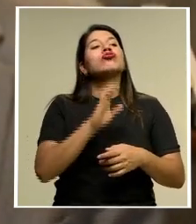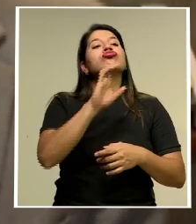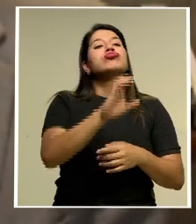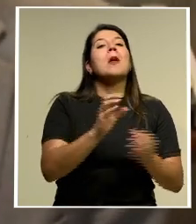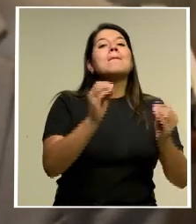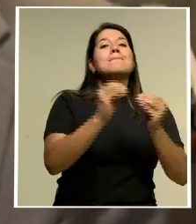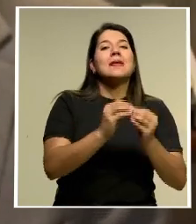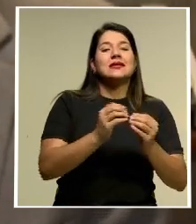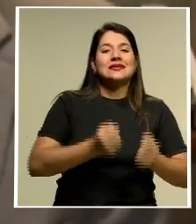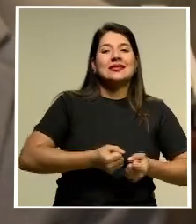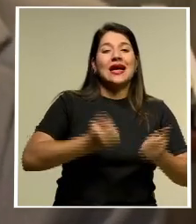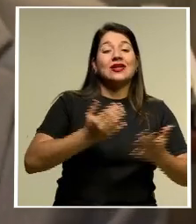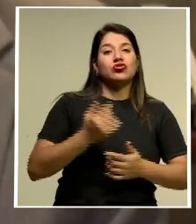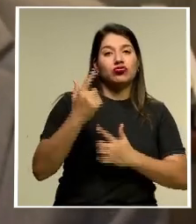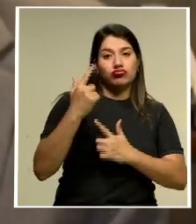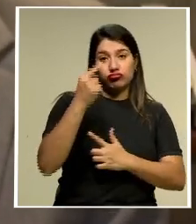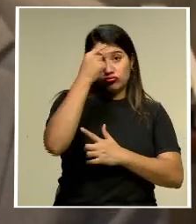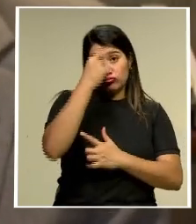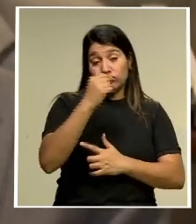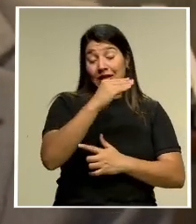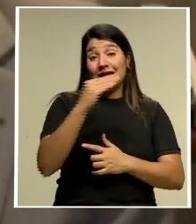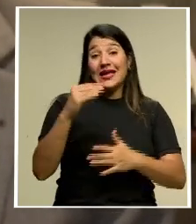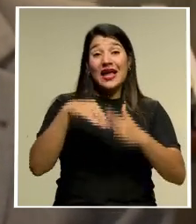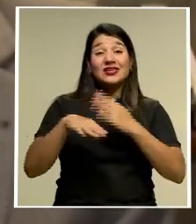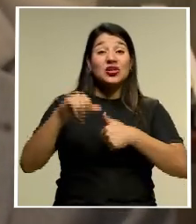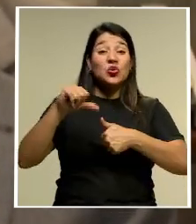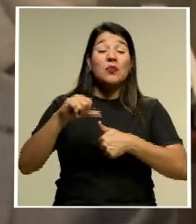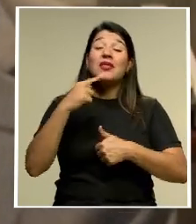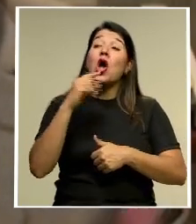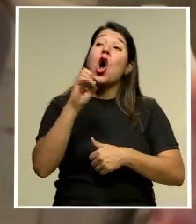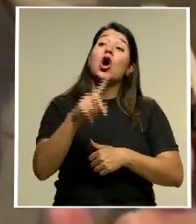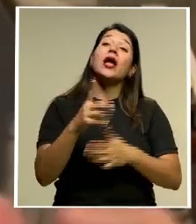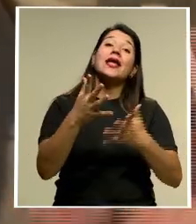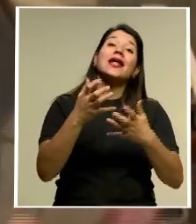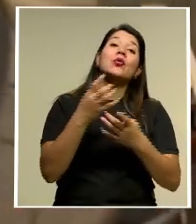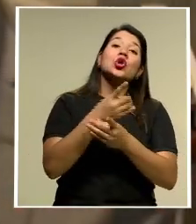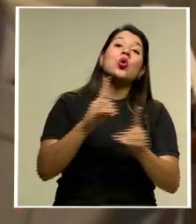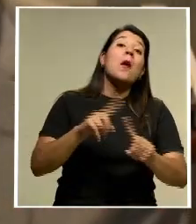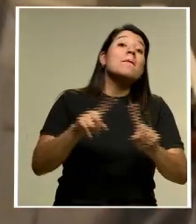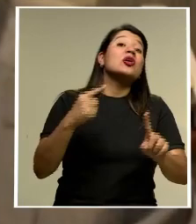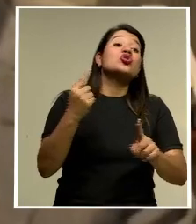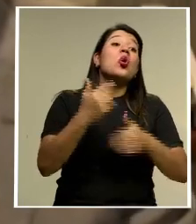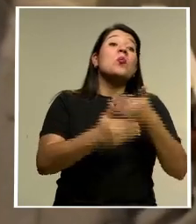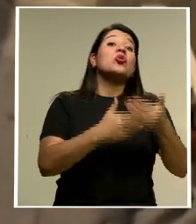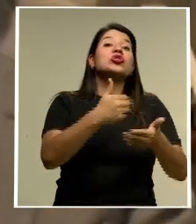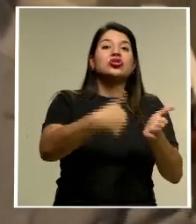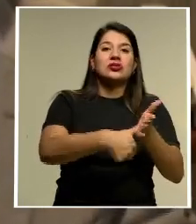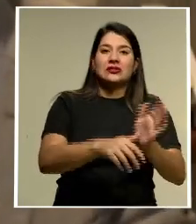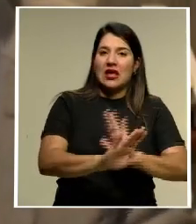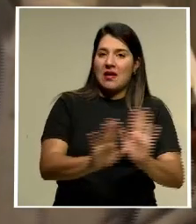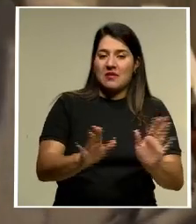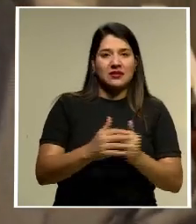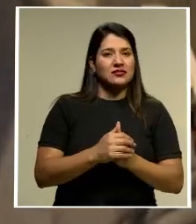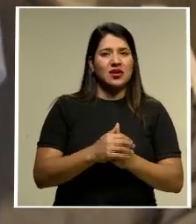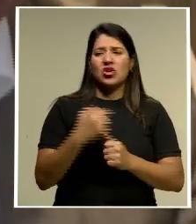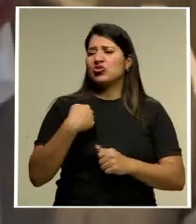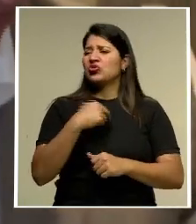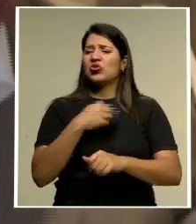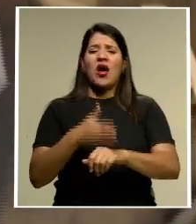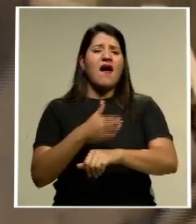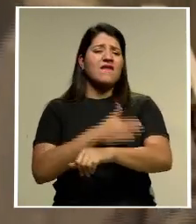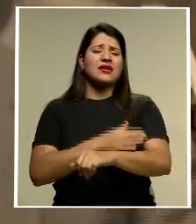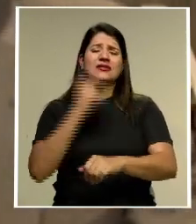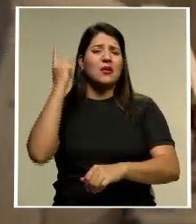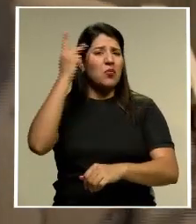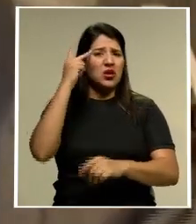además, y sí, en muchos Centroamérica dijeron, ok, vamos a hacer democracia, pero nada más para elegir. Olvídense que aquí vamos a hacer avances de política